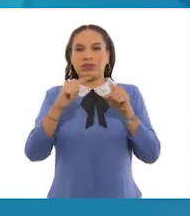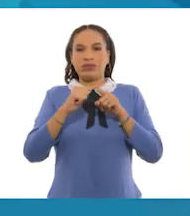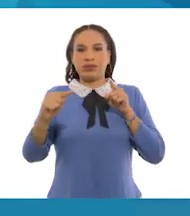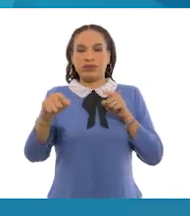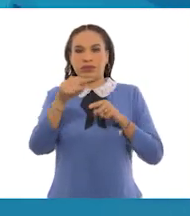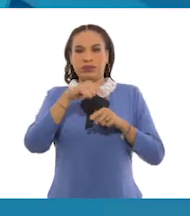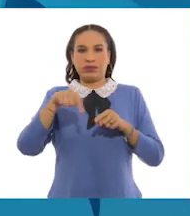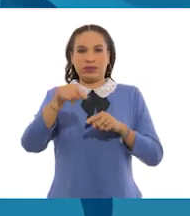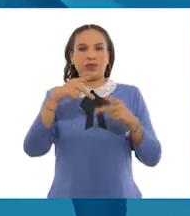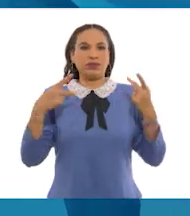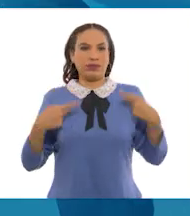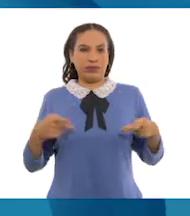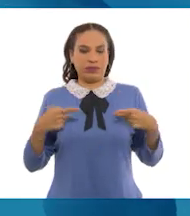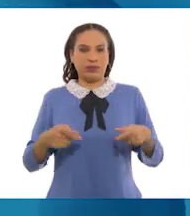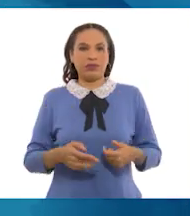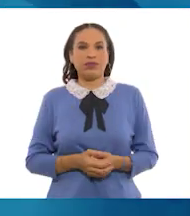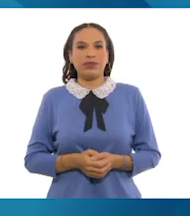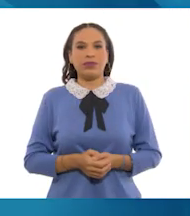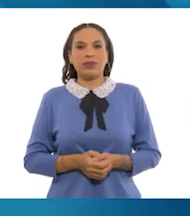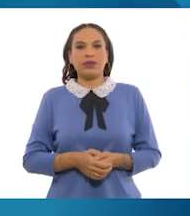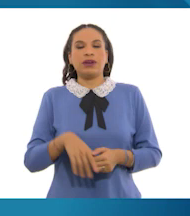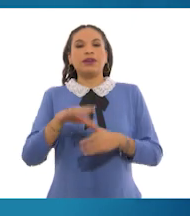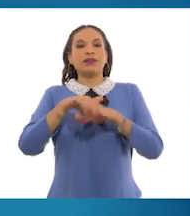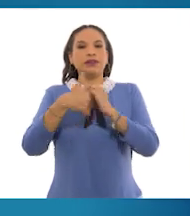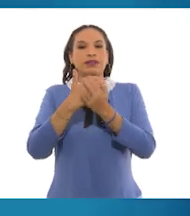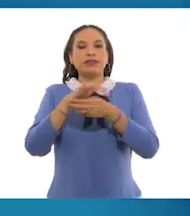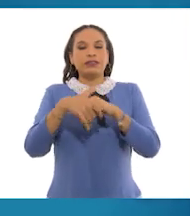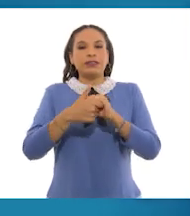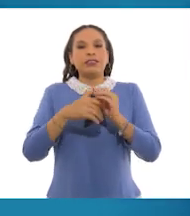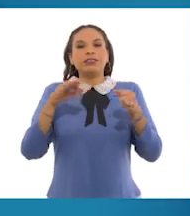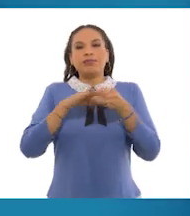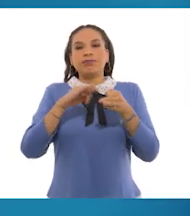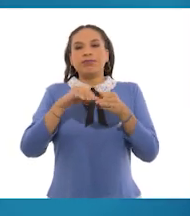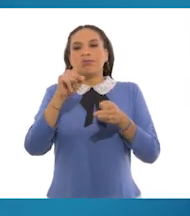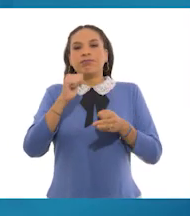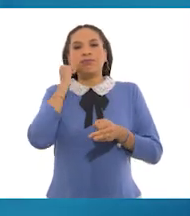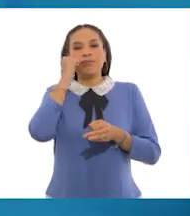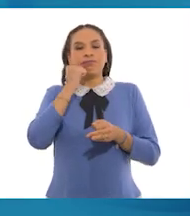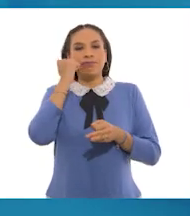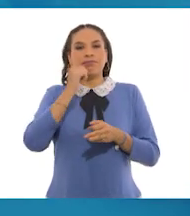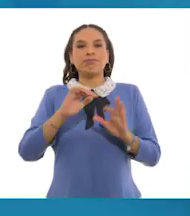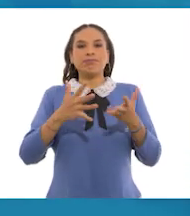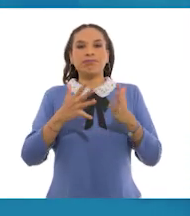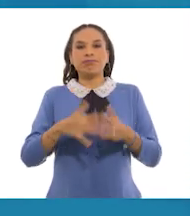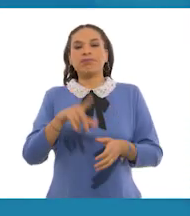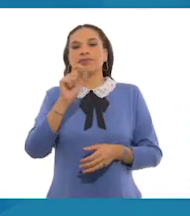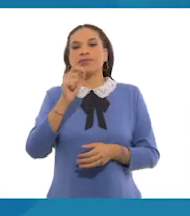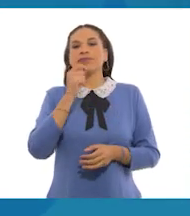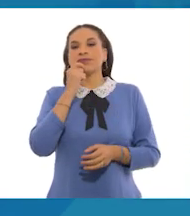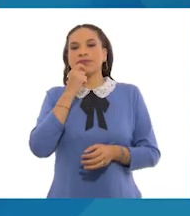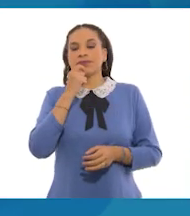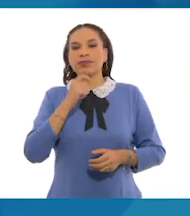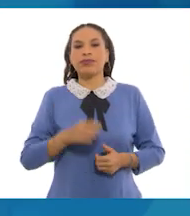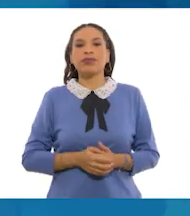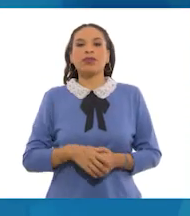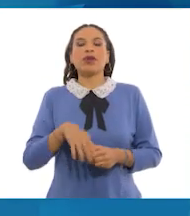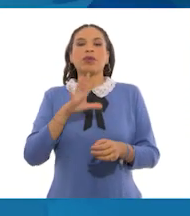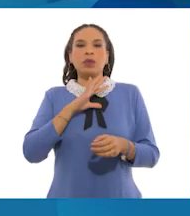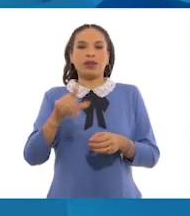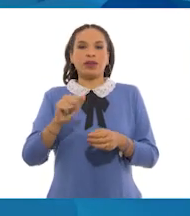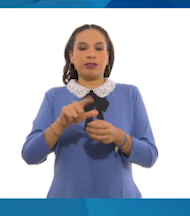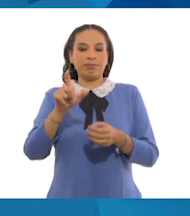metros entre tú y los demás. Lávate las manos muy seguido con agua y jabón por lo menos durante 20 segundos o